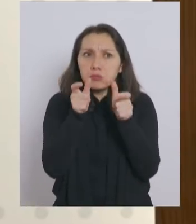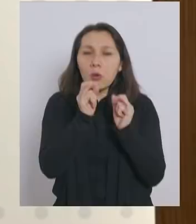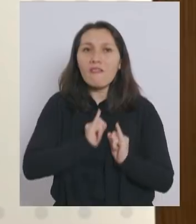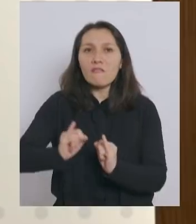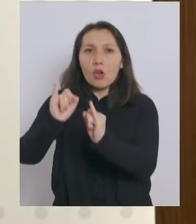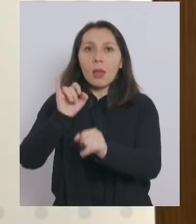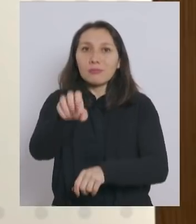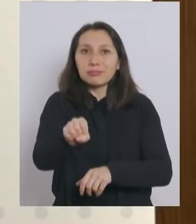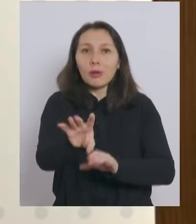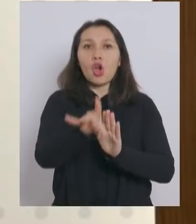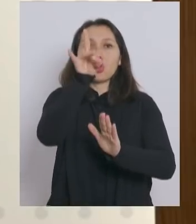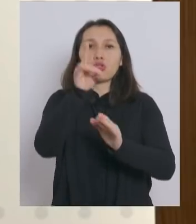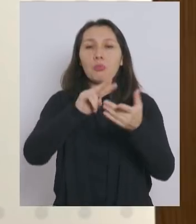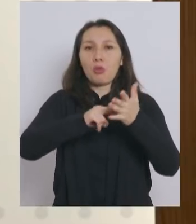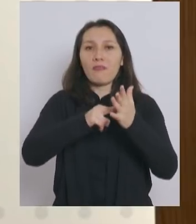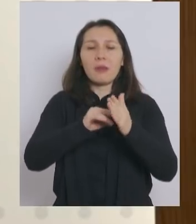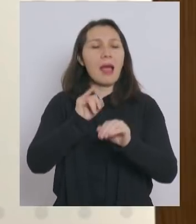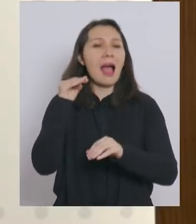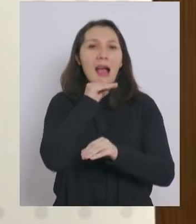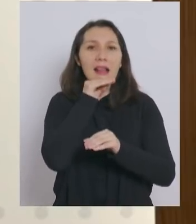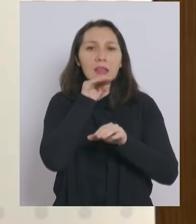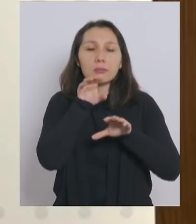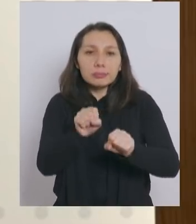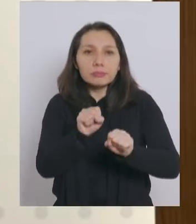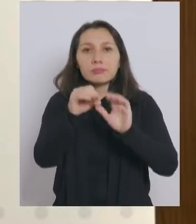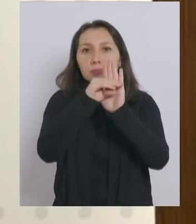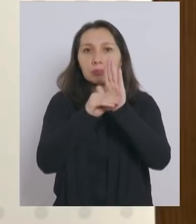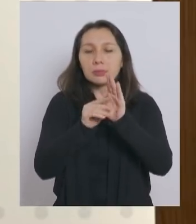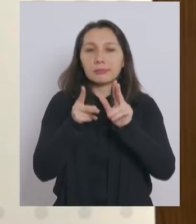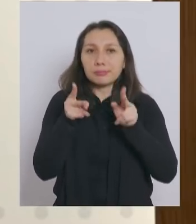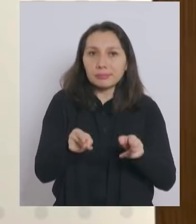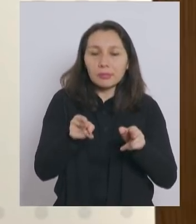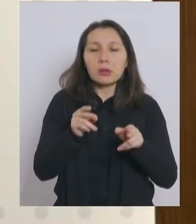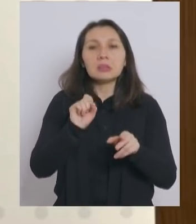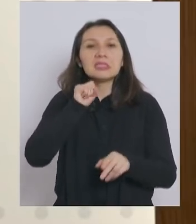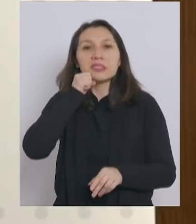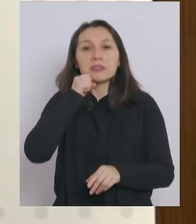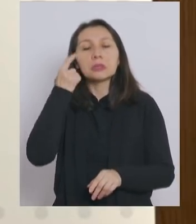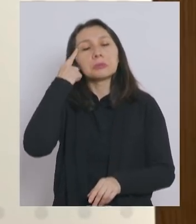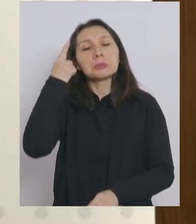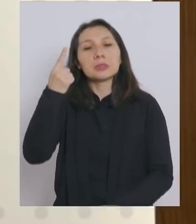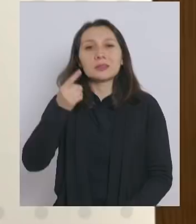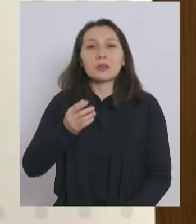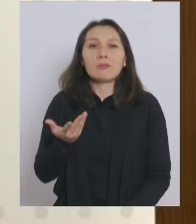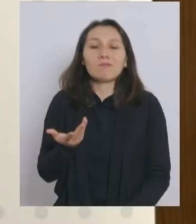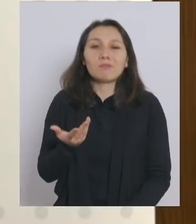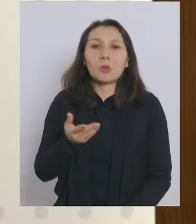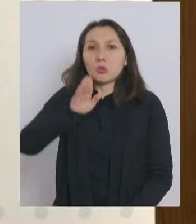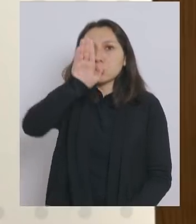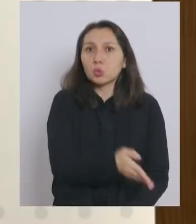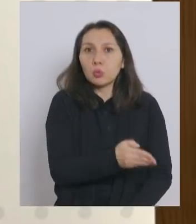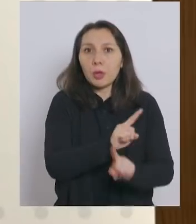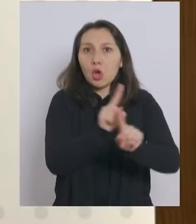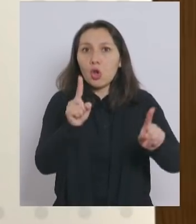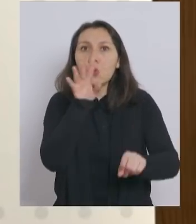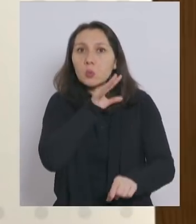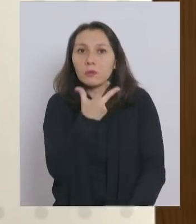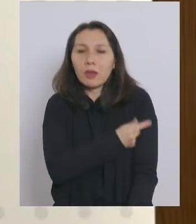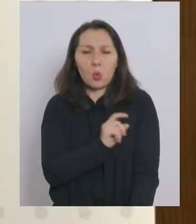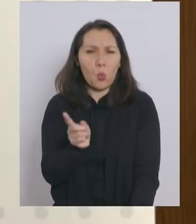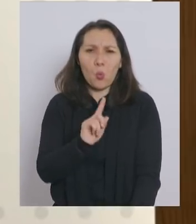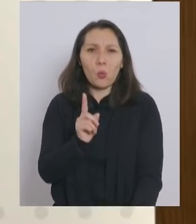se detectan y se puede actuar y se puede tomar medidas. Medidas que no tienen que ver simplemente con la suspensión de una vacuna. De